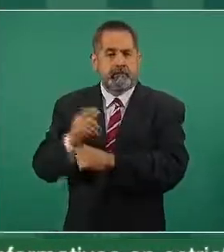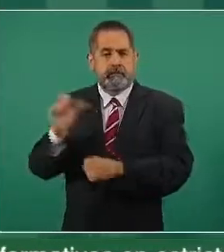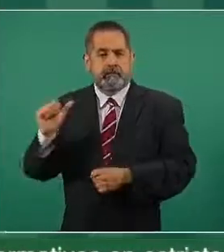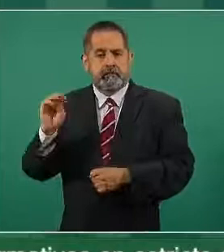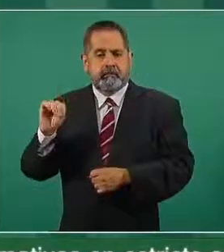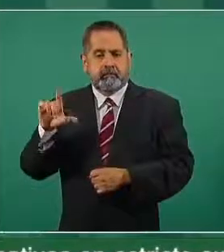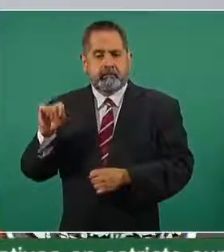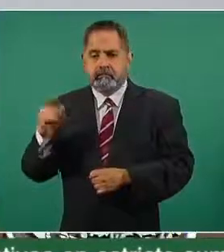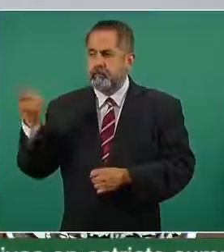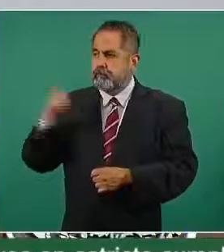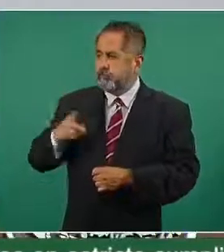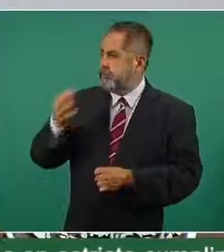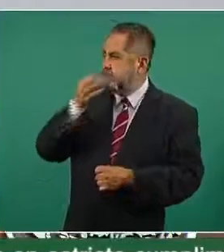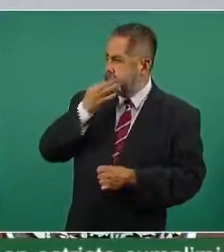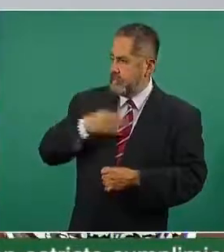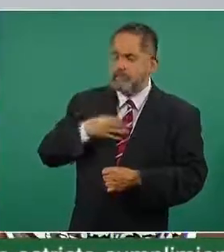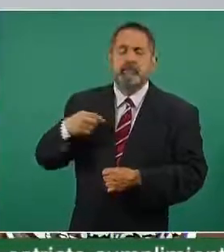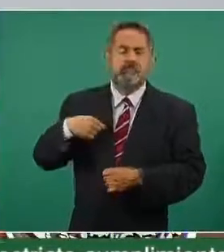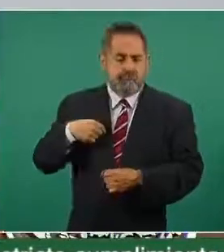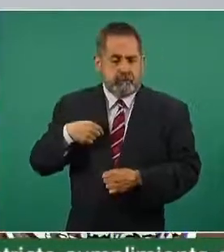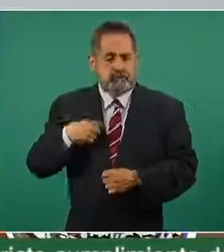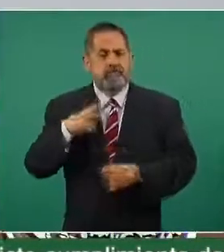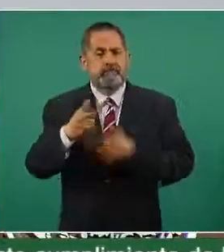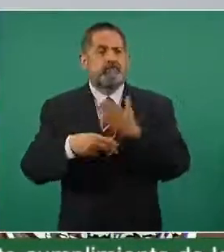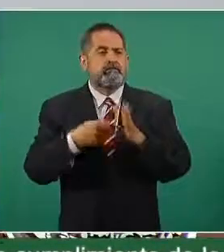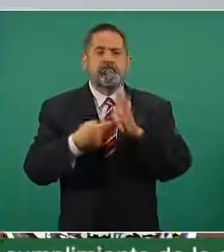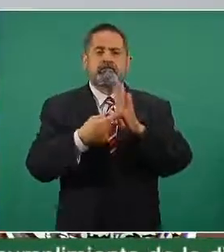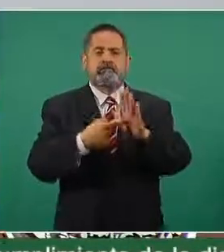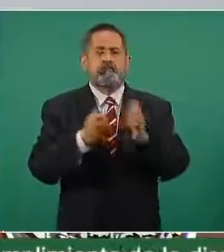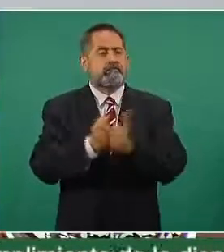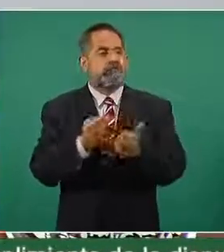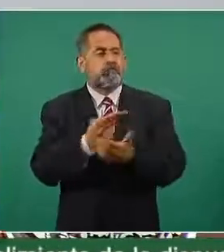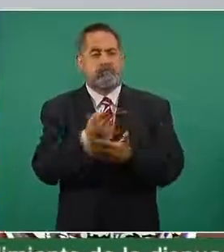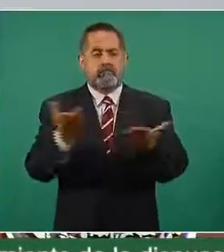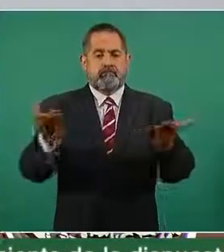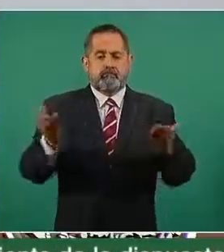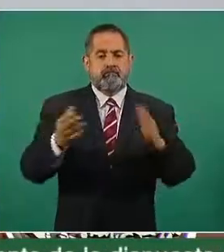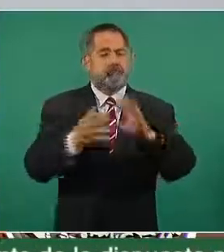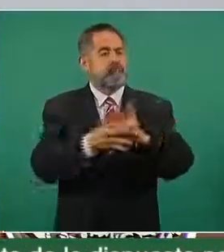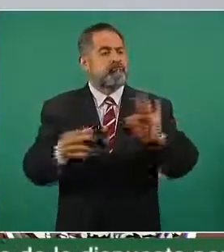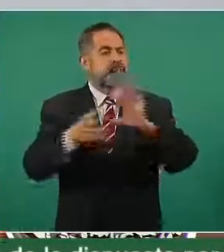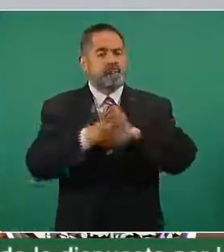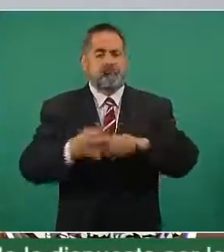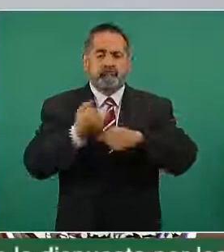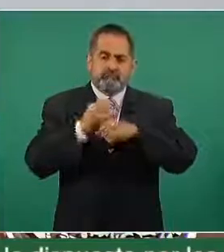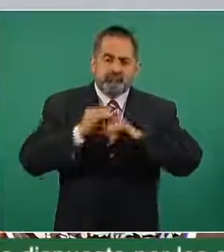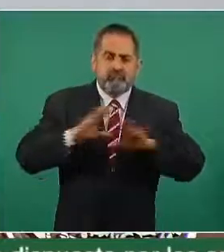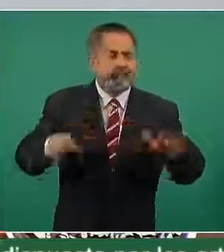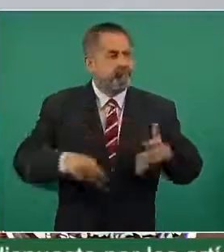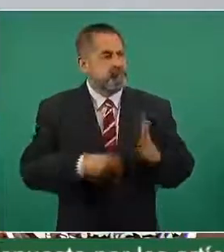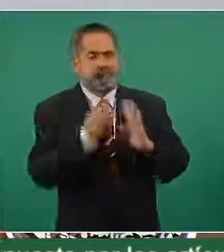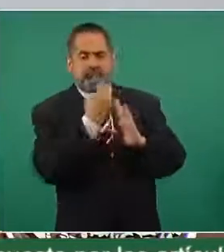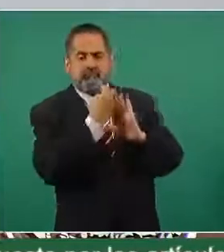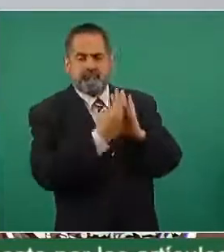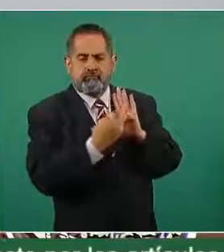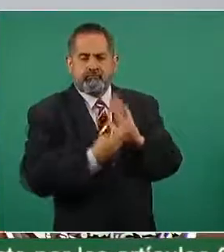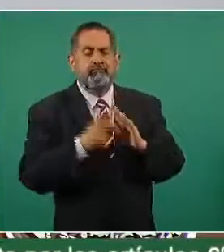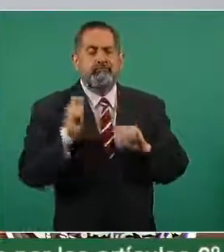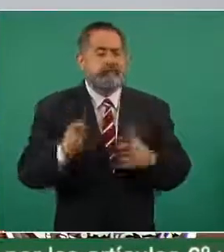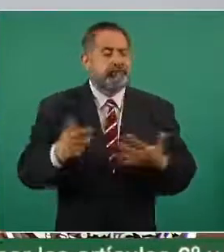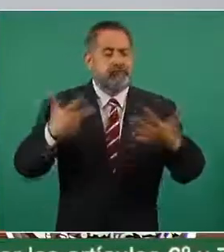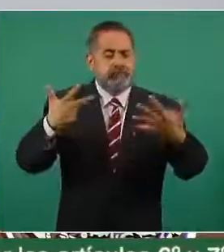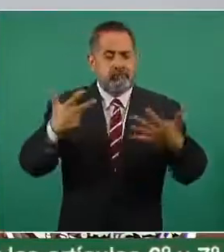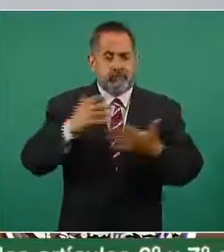Manuel López Obrador, presentamos ante ustedes información relativa a los 8 contratos